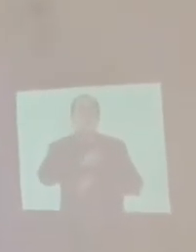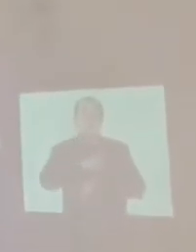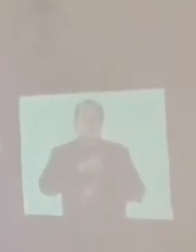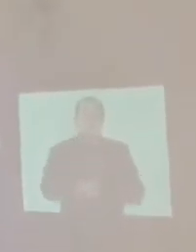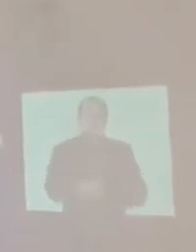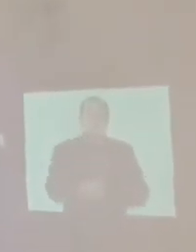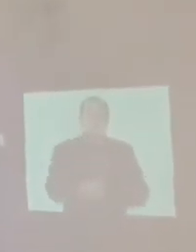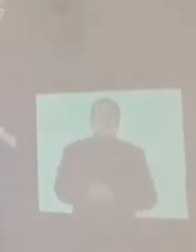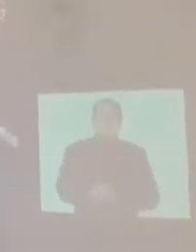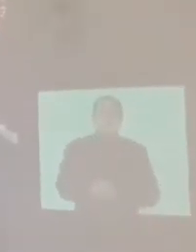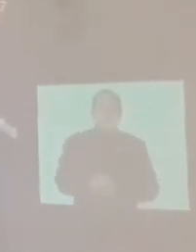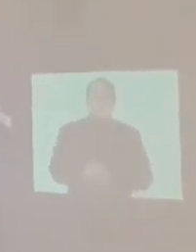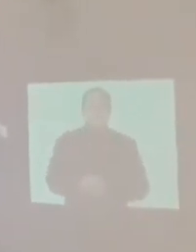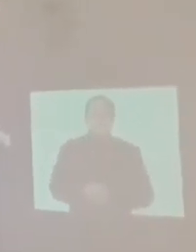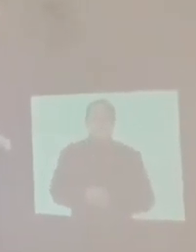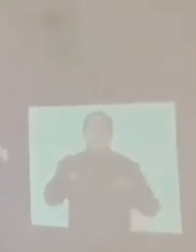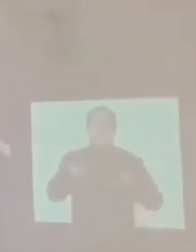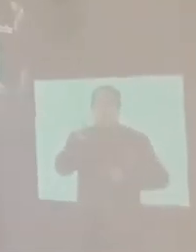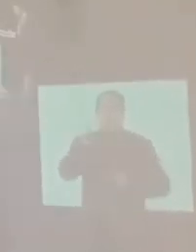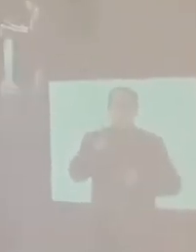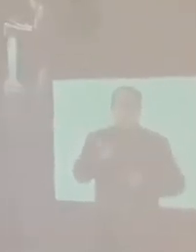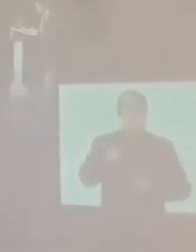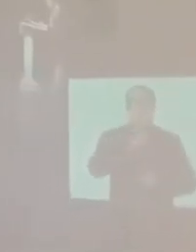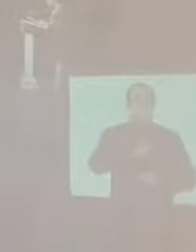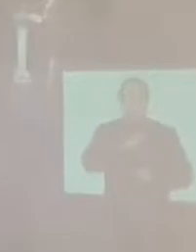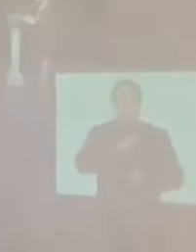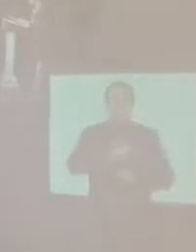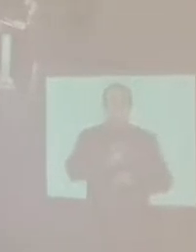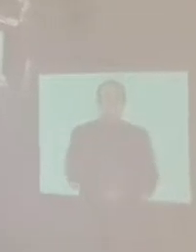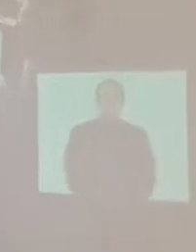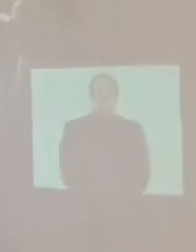concesiones, la comercialización del agua.